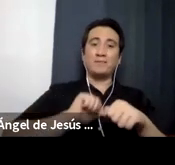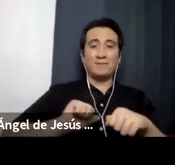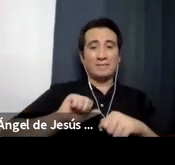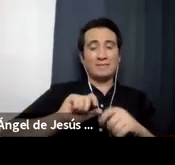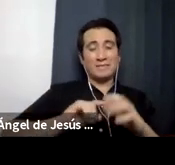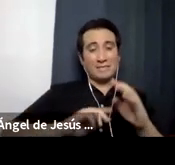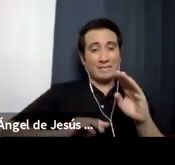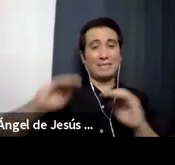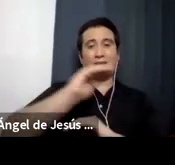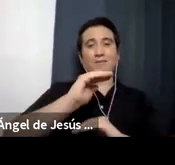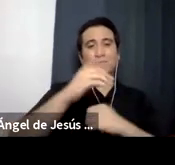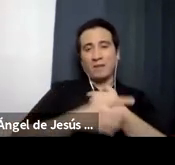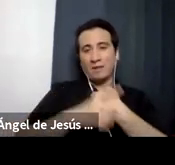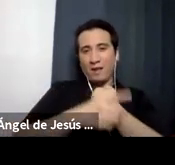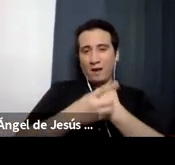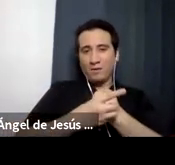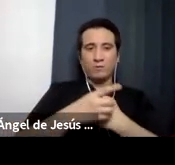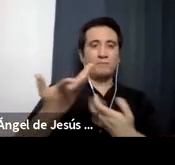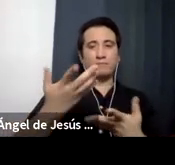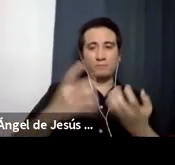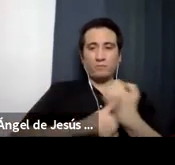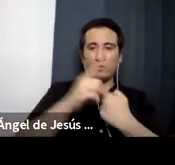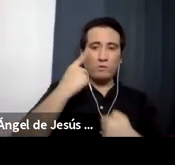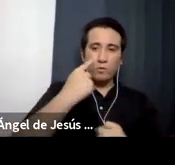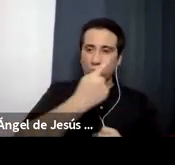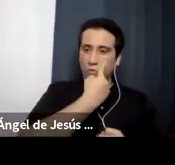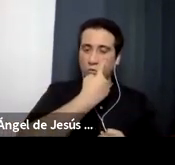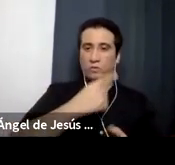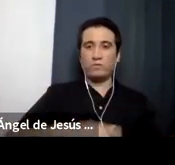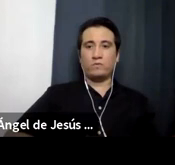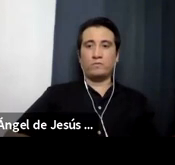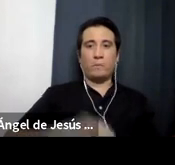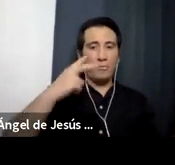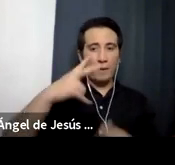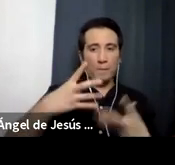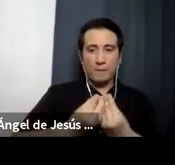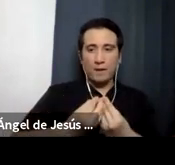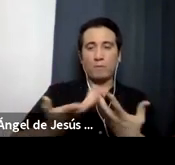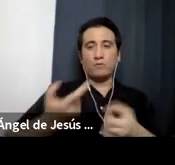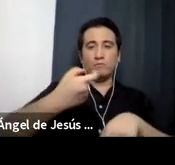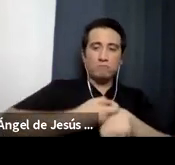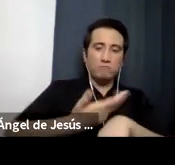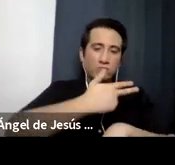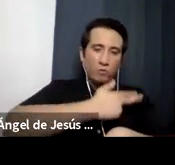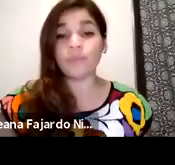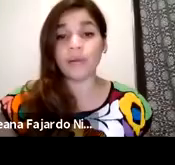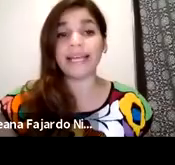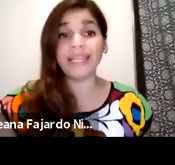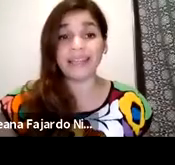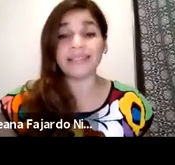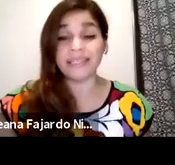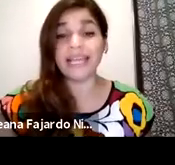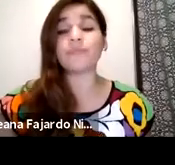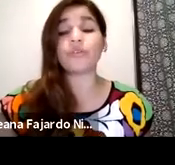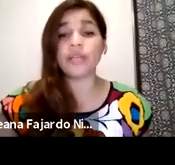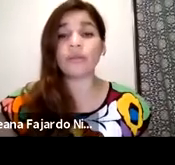que se ocasiona en los ojos por tener diabetes. Entonces, vemos que entre úlceras y amputaciones, pues tenemos